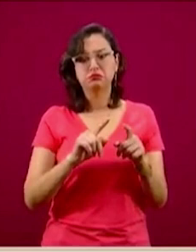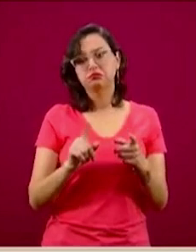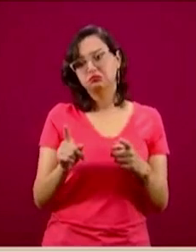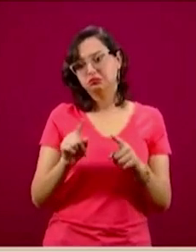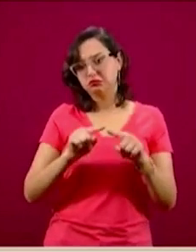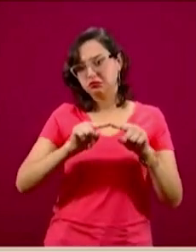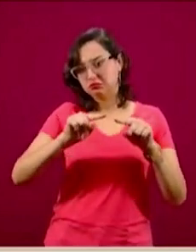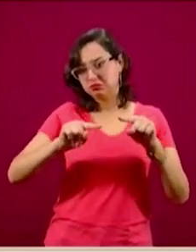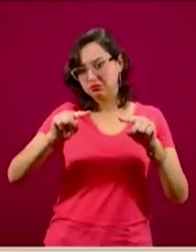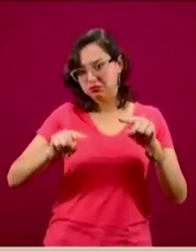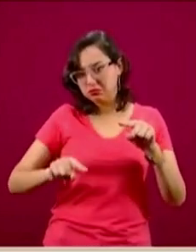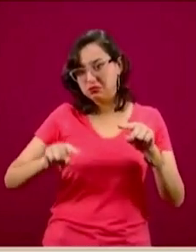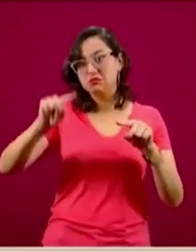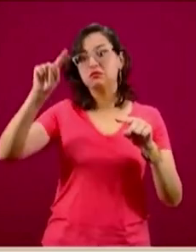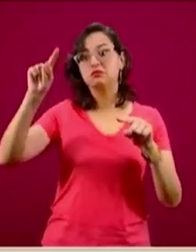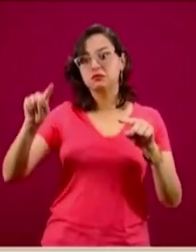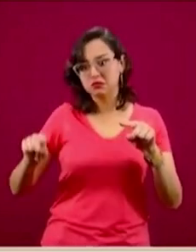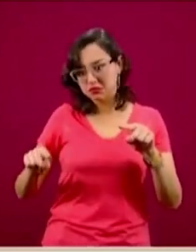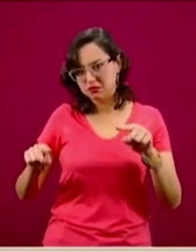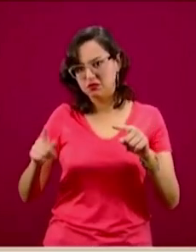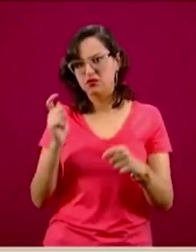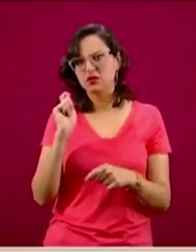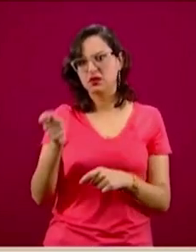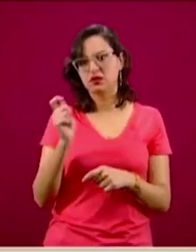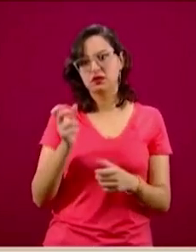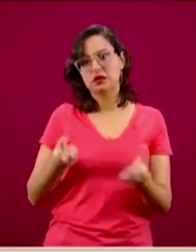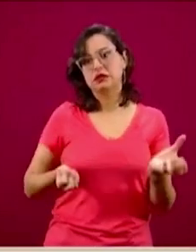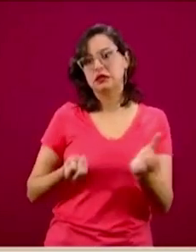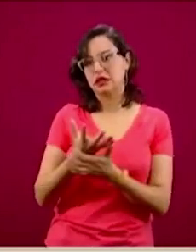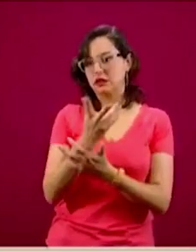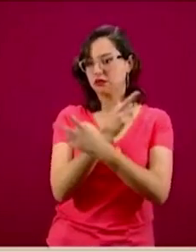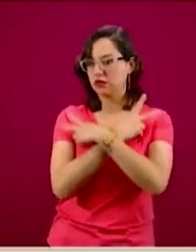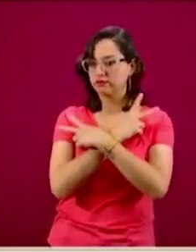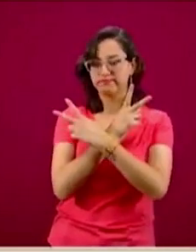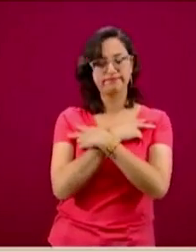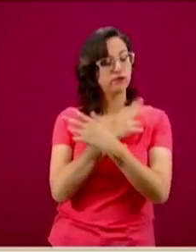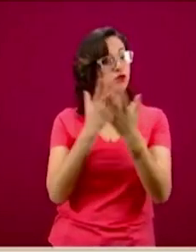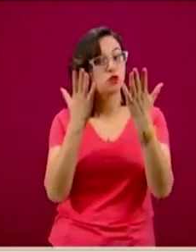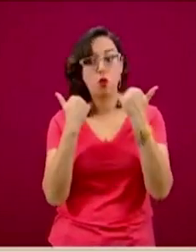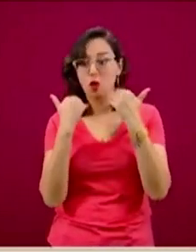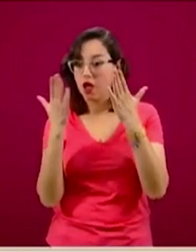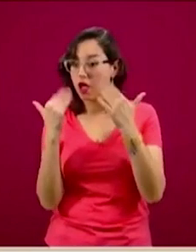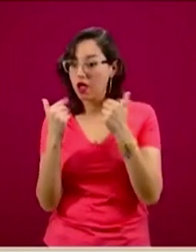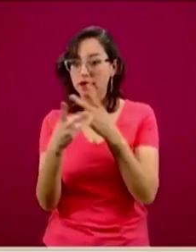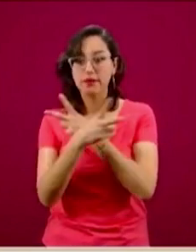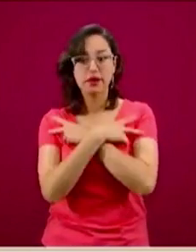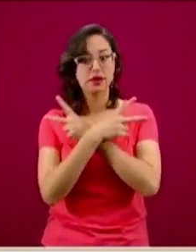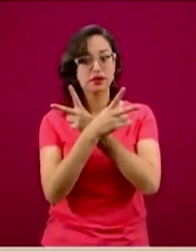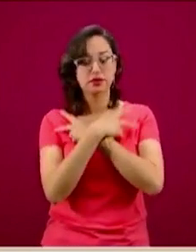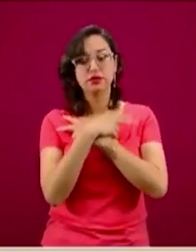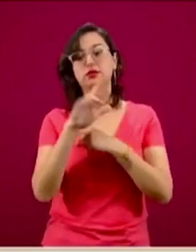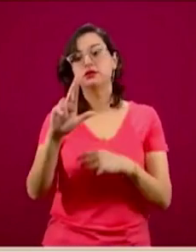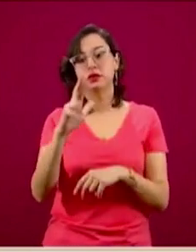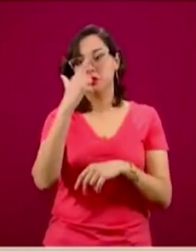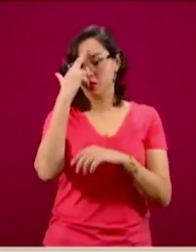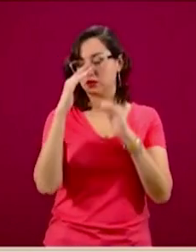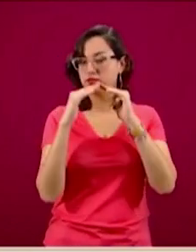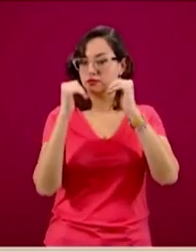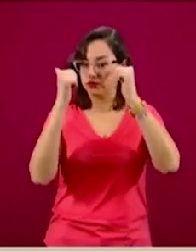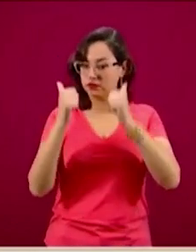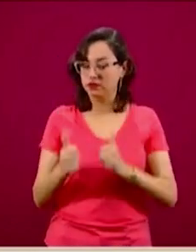días considerados como como vacaciones no son vacaciones es la jornada nacional de sana